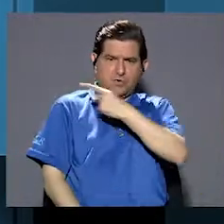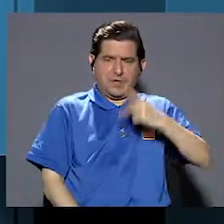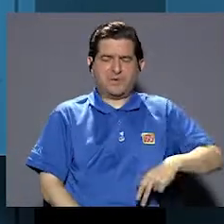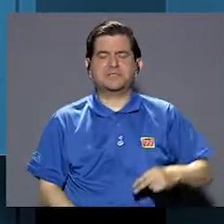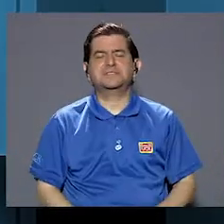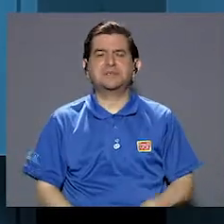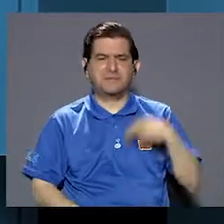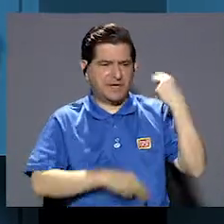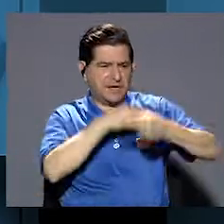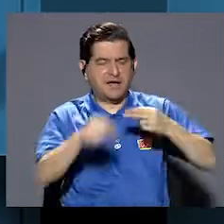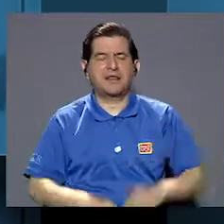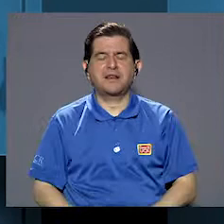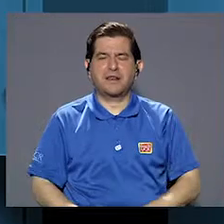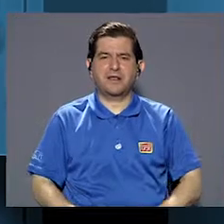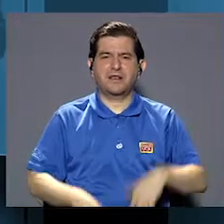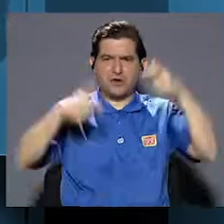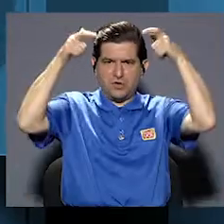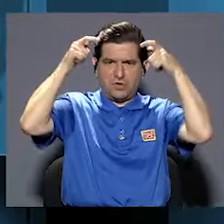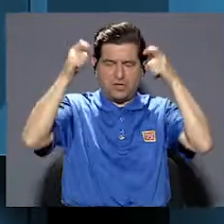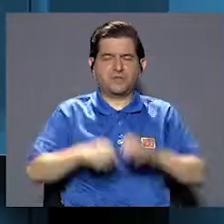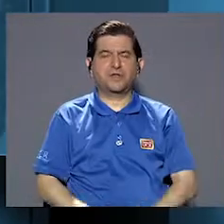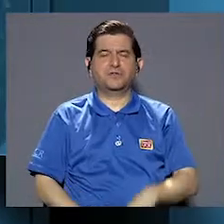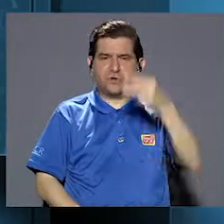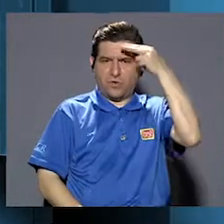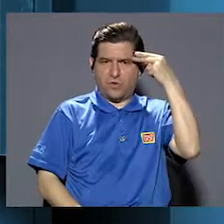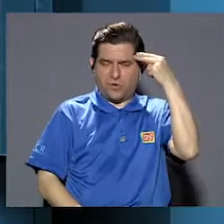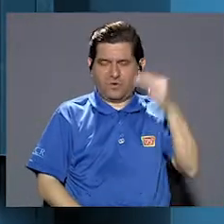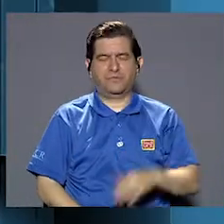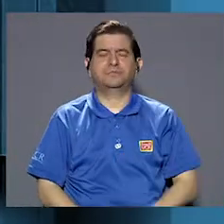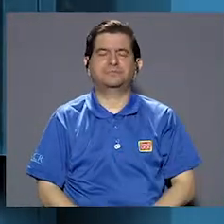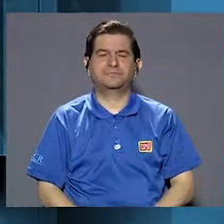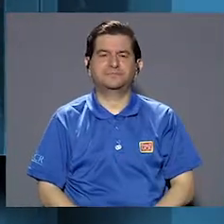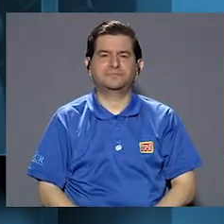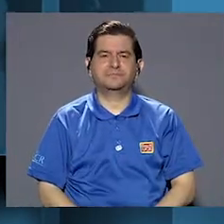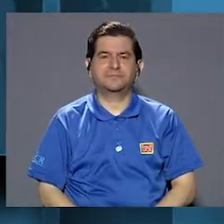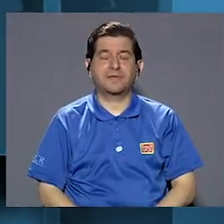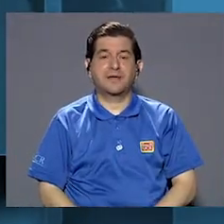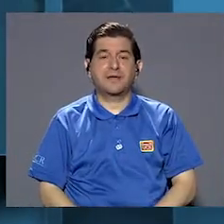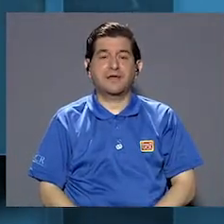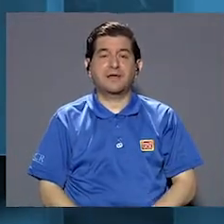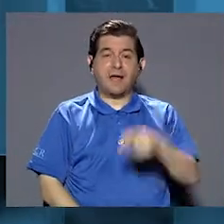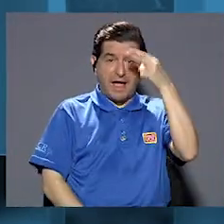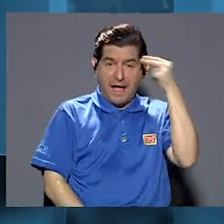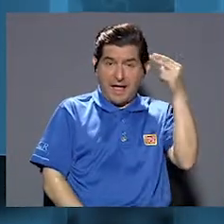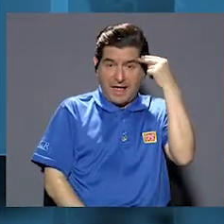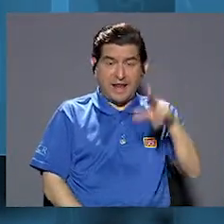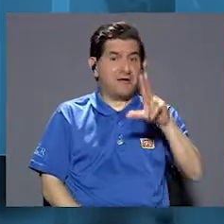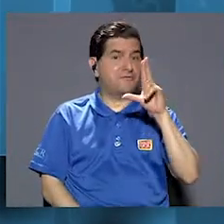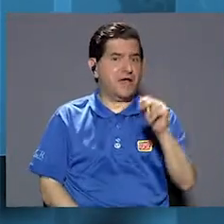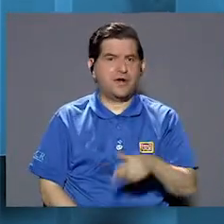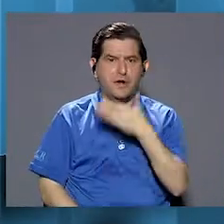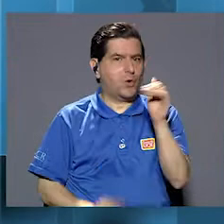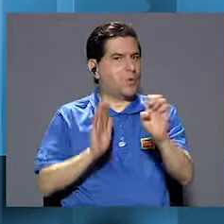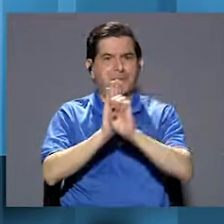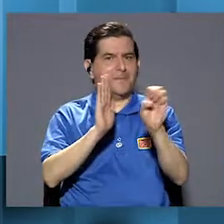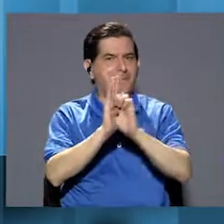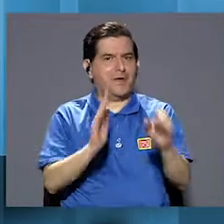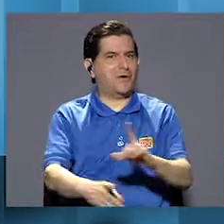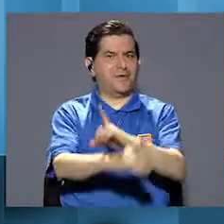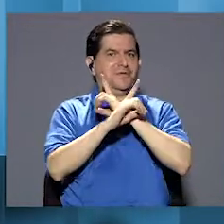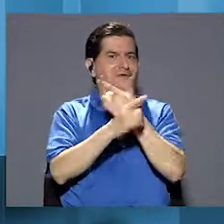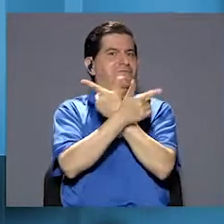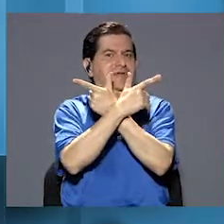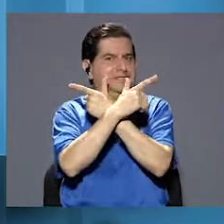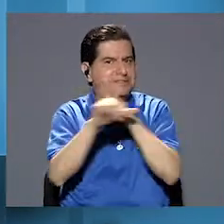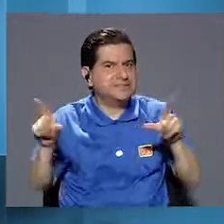príncipe heredero del trono saudí, Mohammed bin Salman. Arabia Saudita no es el mejor ejemplo de